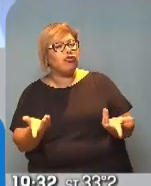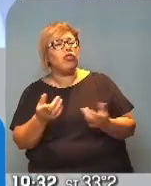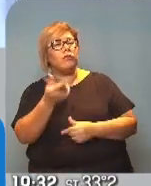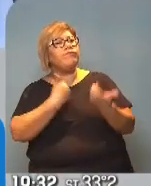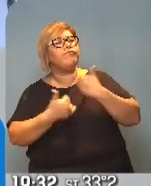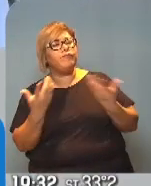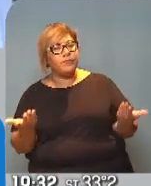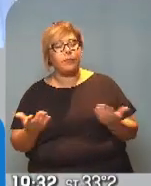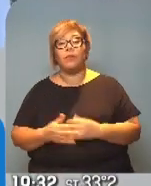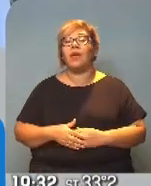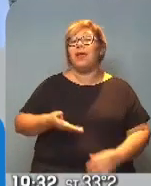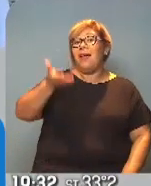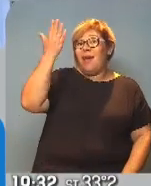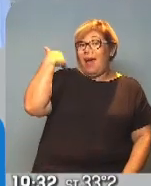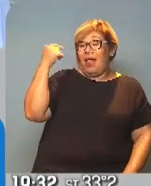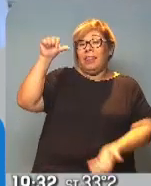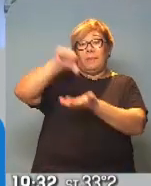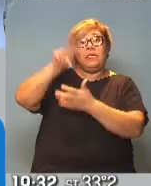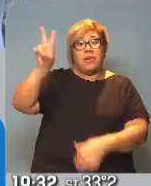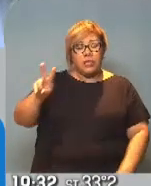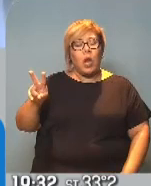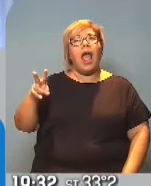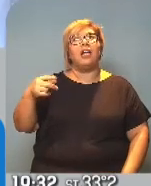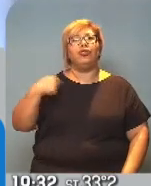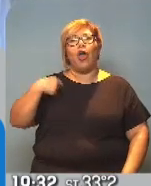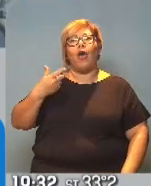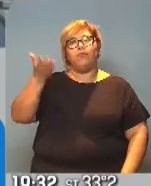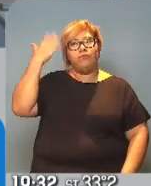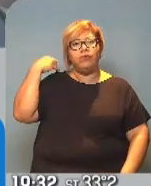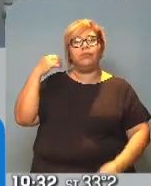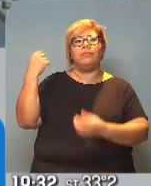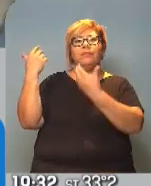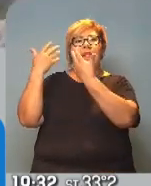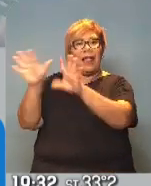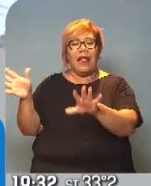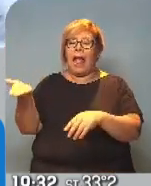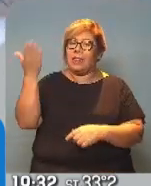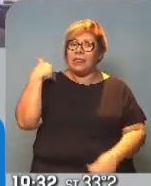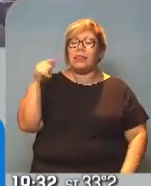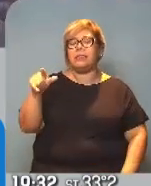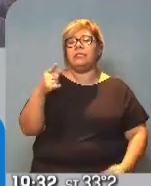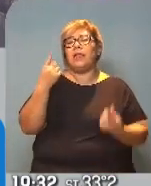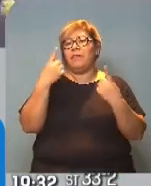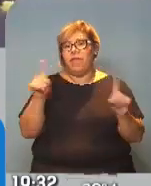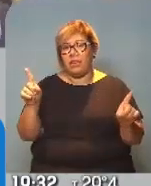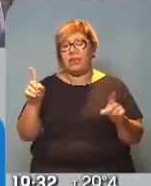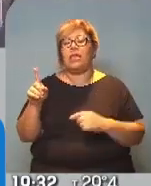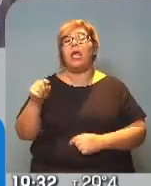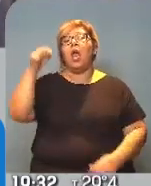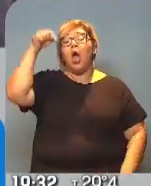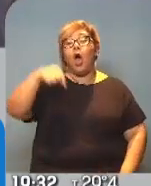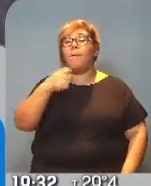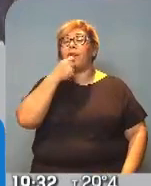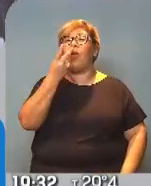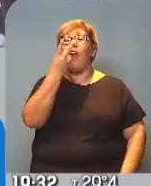peor. Lo que yo dejé era un paraíso comparado con la situación actual. Por ejemplo, 20 personas por día mueren en Venezuela por falta de medicinas. Eso no